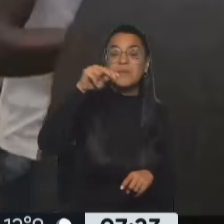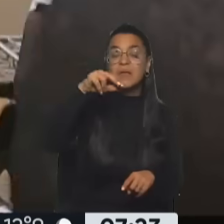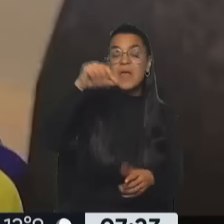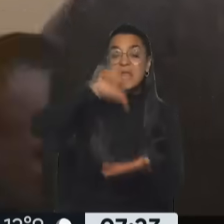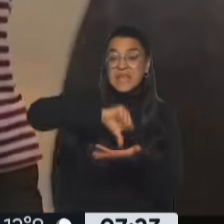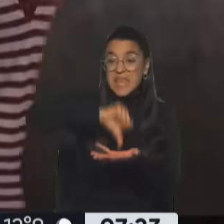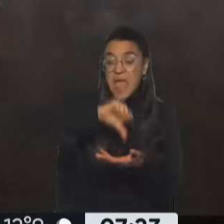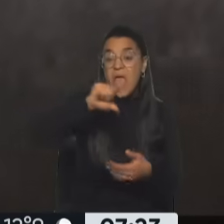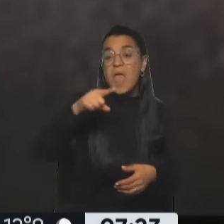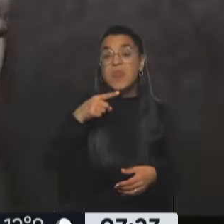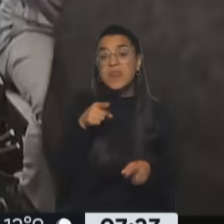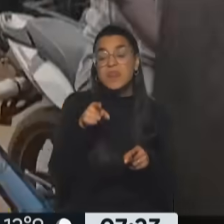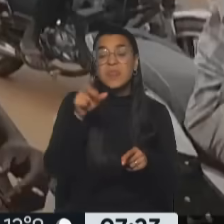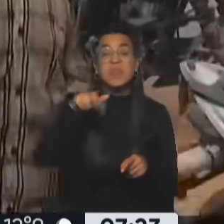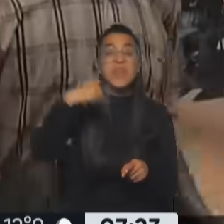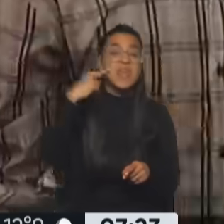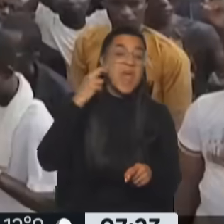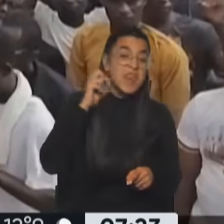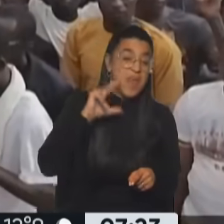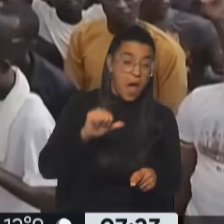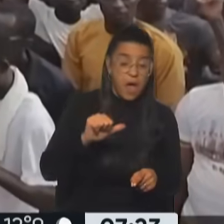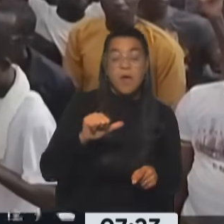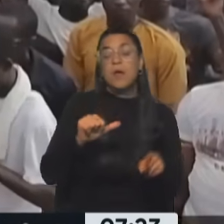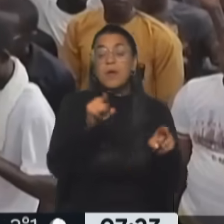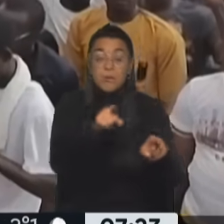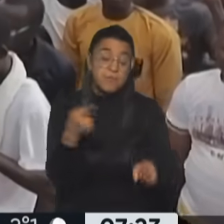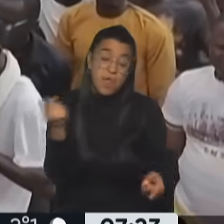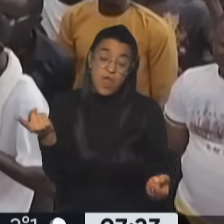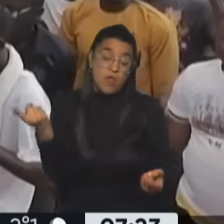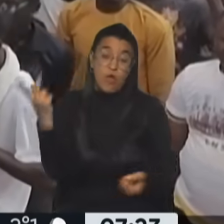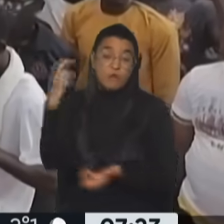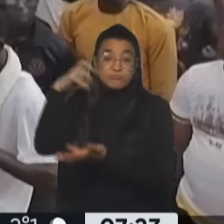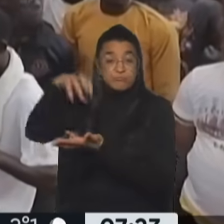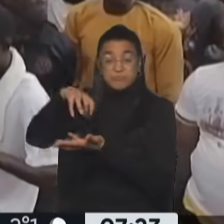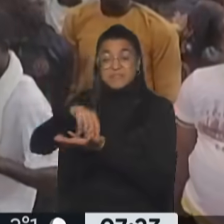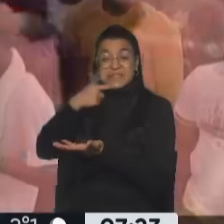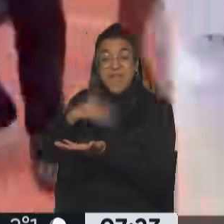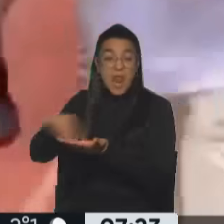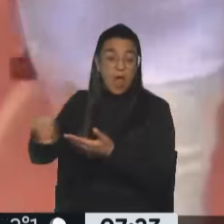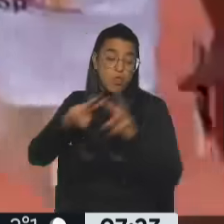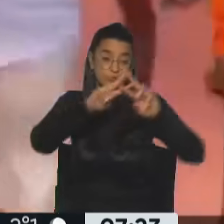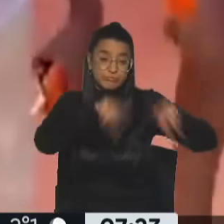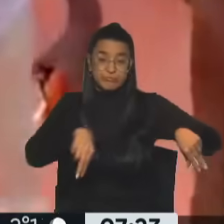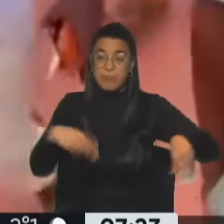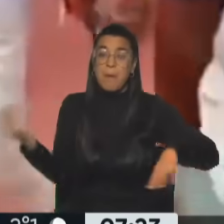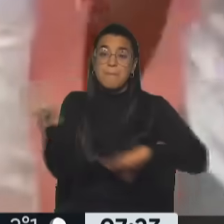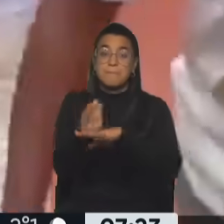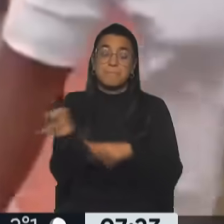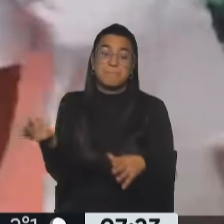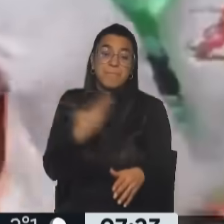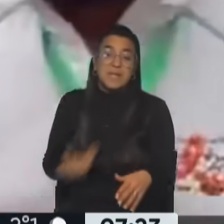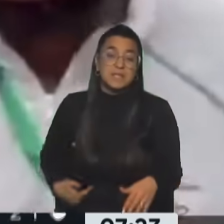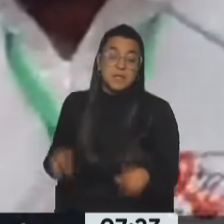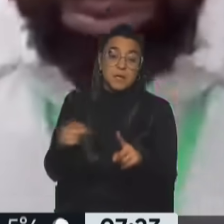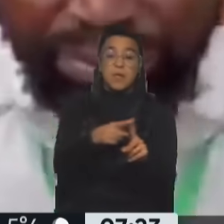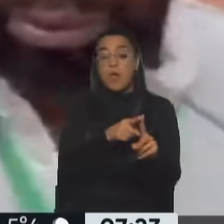sábado sufrió un duro revés en su gobierno porque el Senado rechazó el pedido del presidente para intervenir militarmente en su